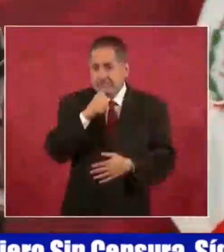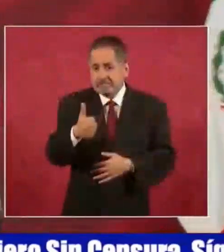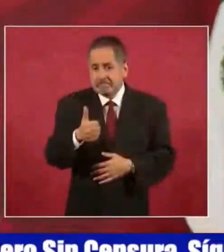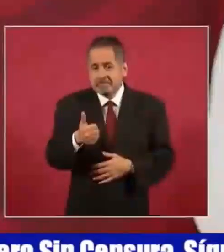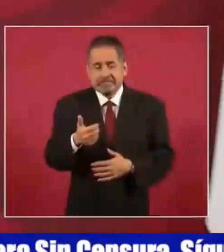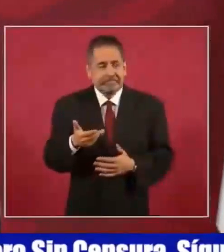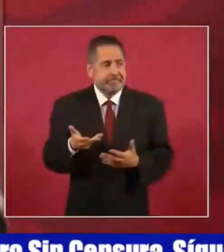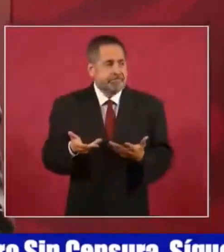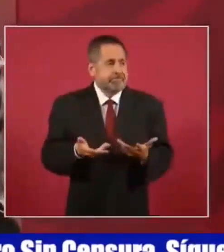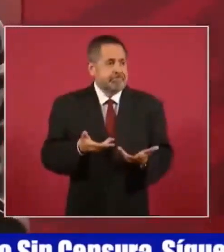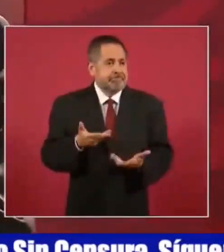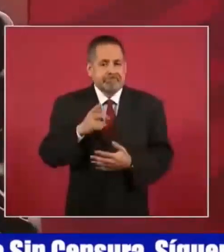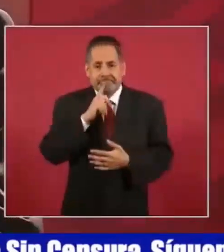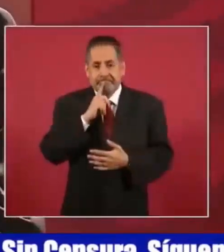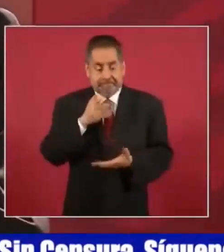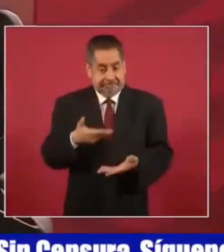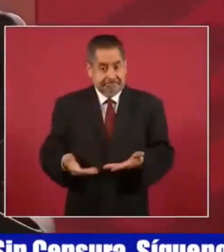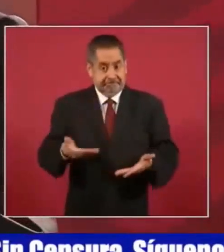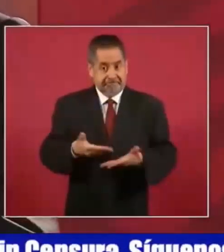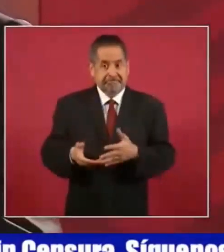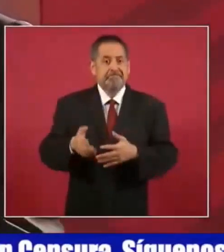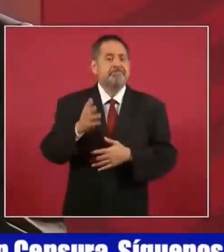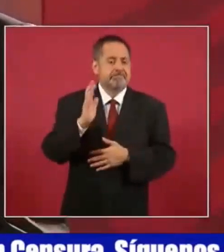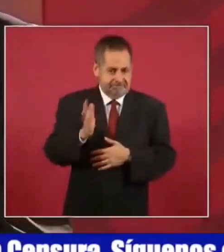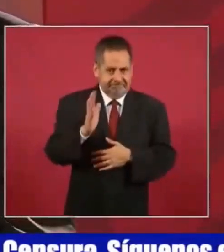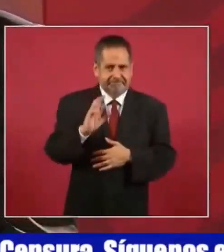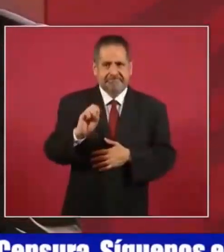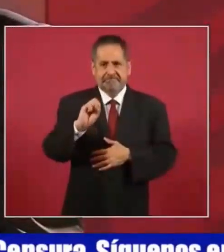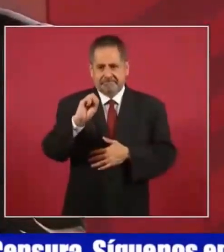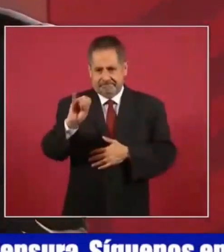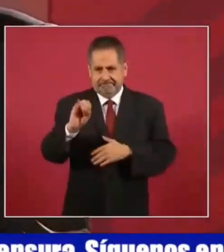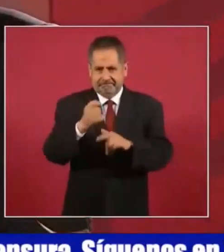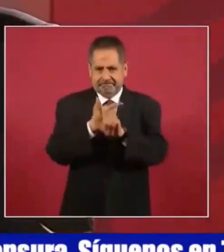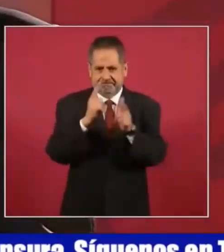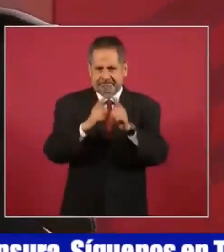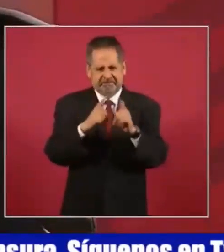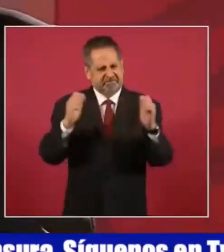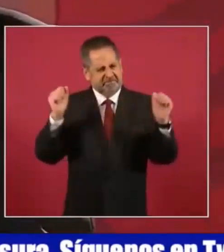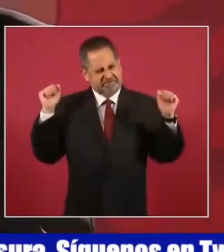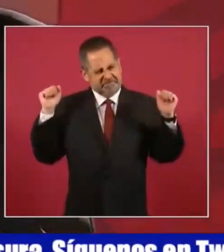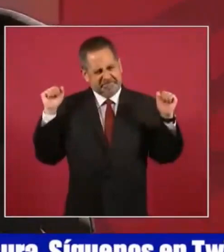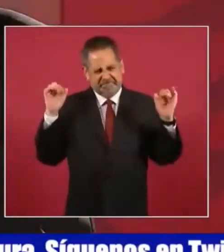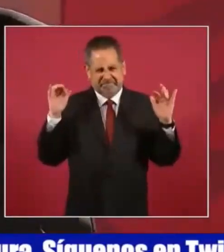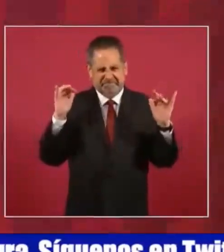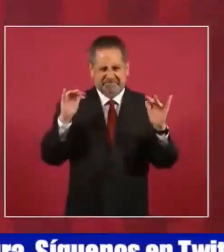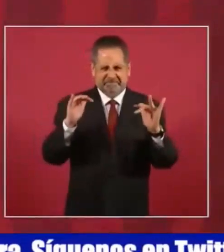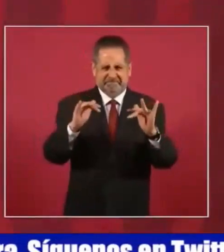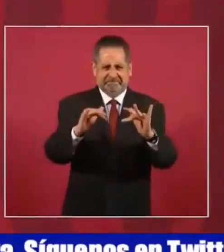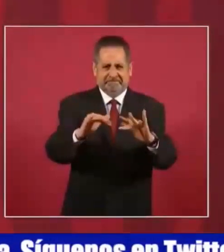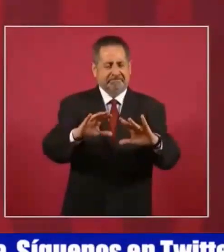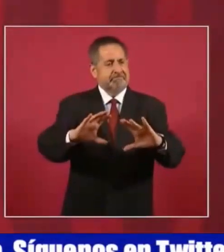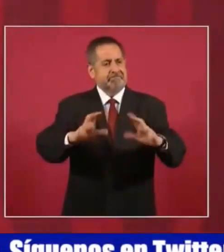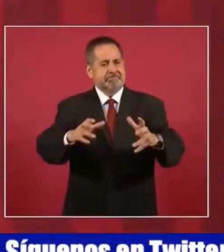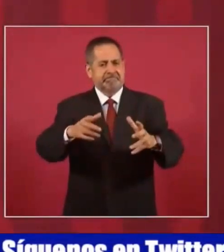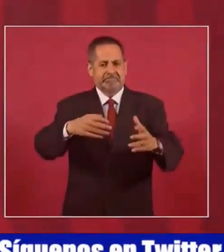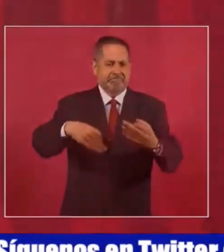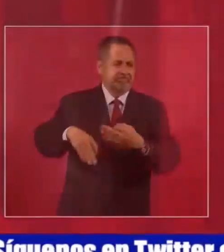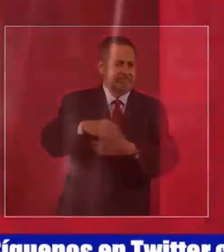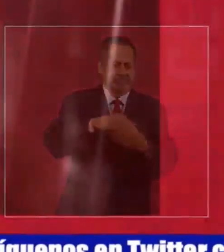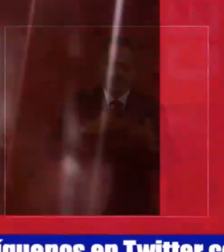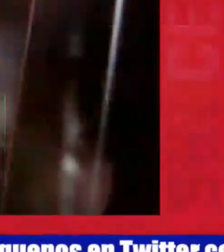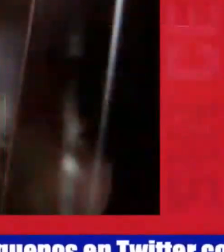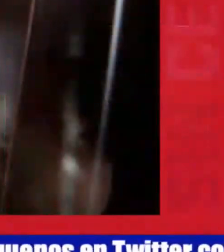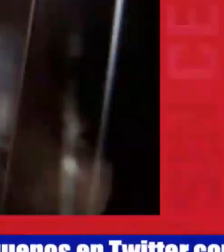ruptura en el apoyo que ha tenido la familia de Julian Assange en esta lucha. Una vez que se ha pronunciado el presidente López